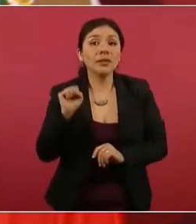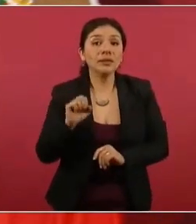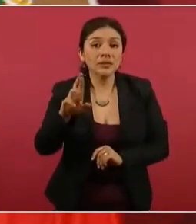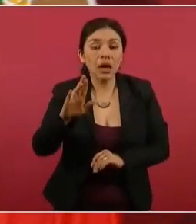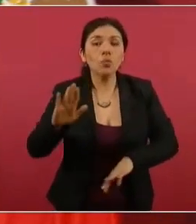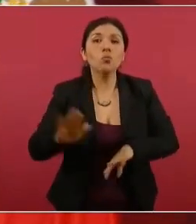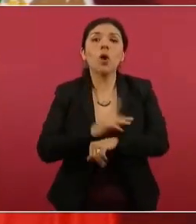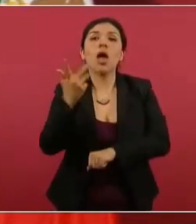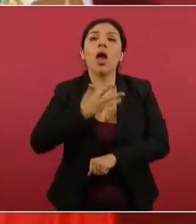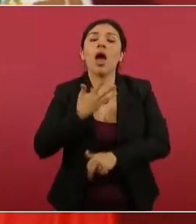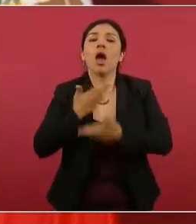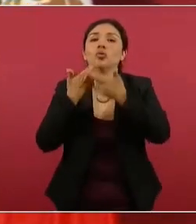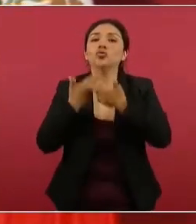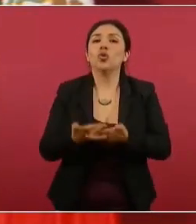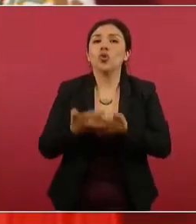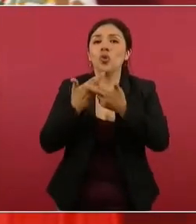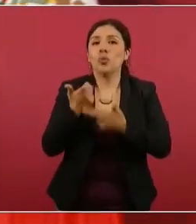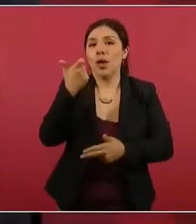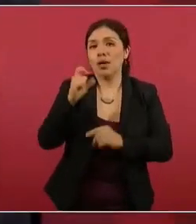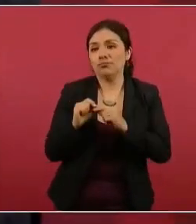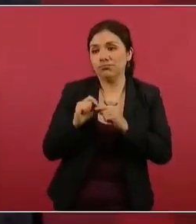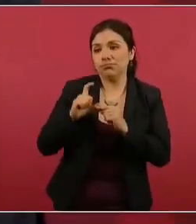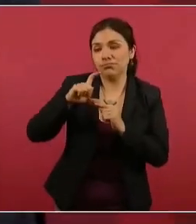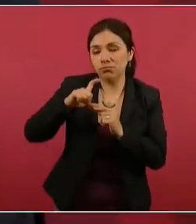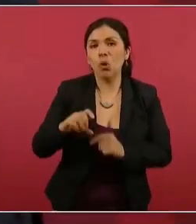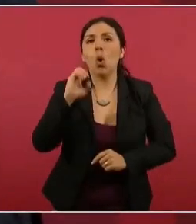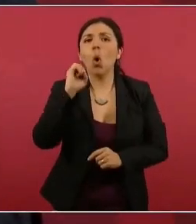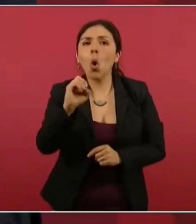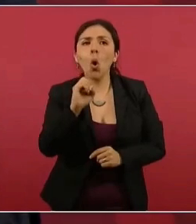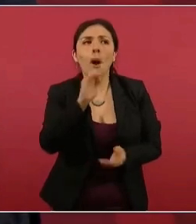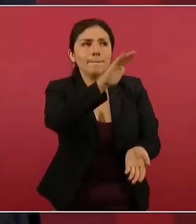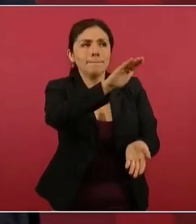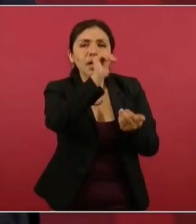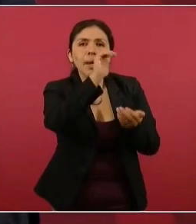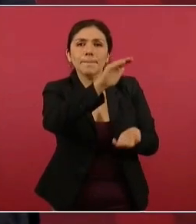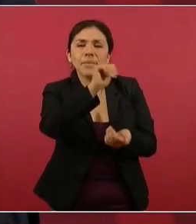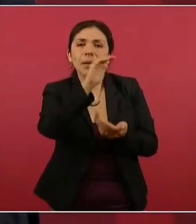los excedentes, ¿sí? Puede ser por recaudación,